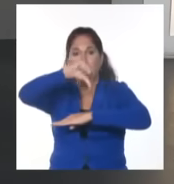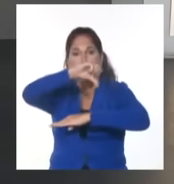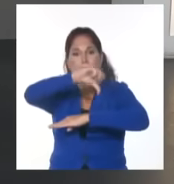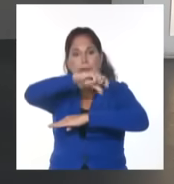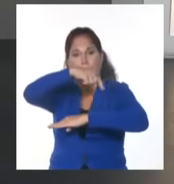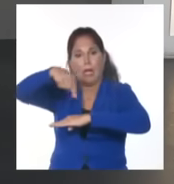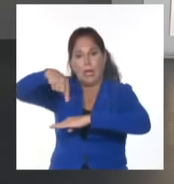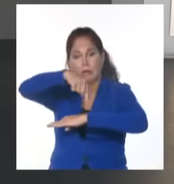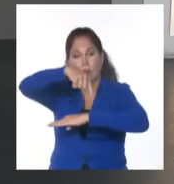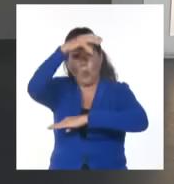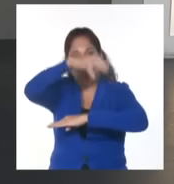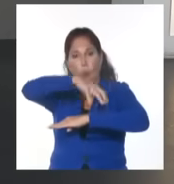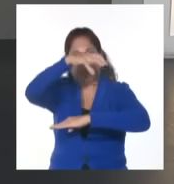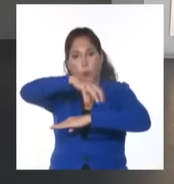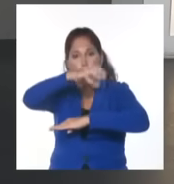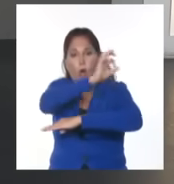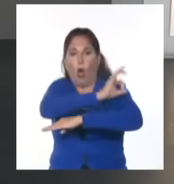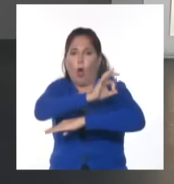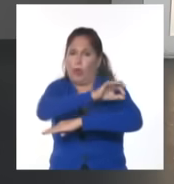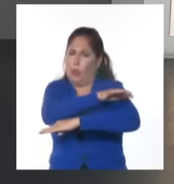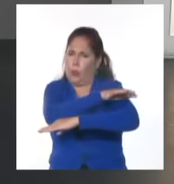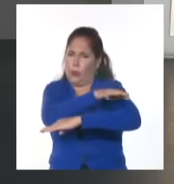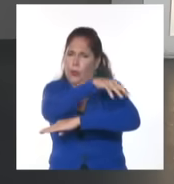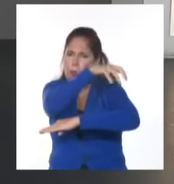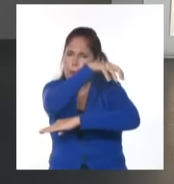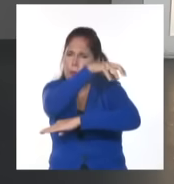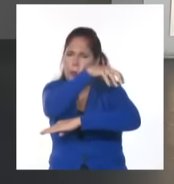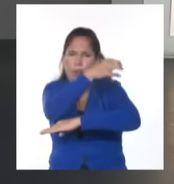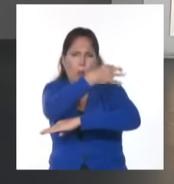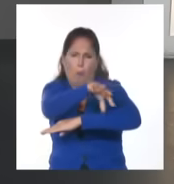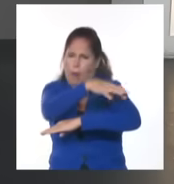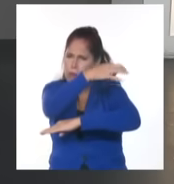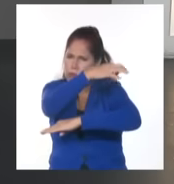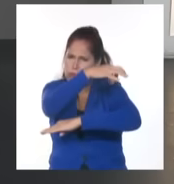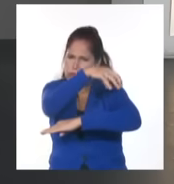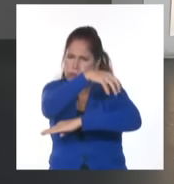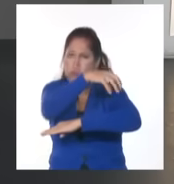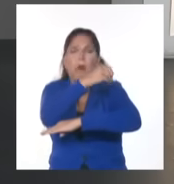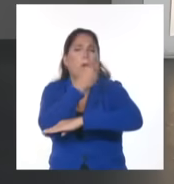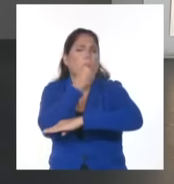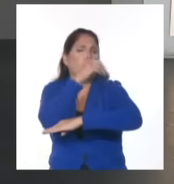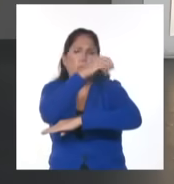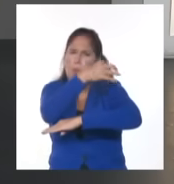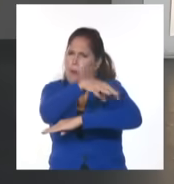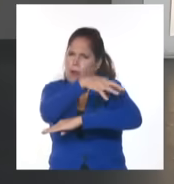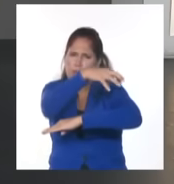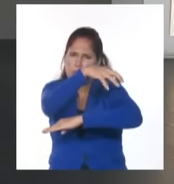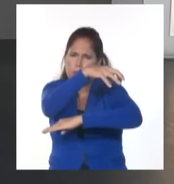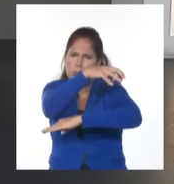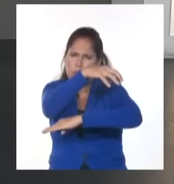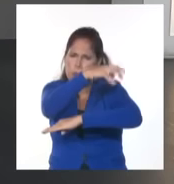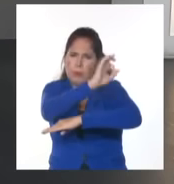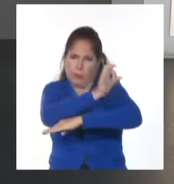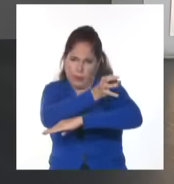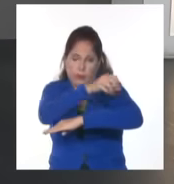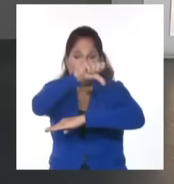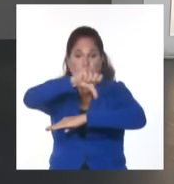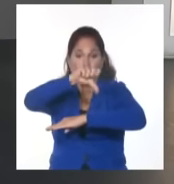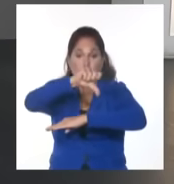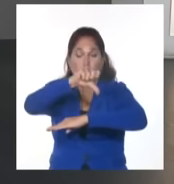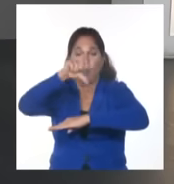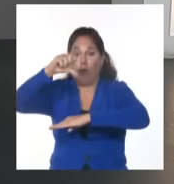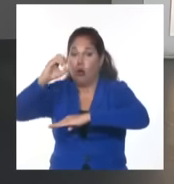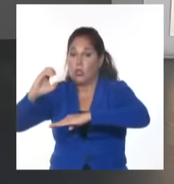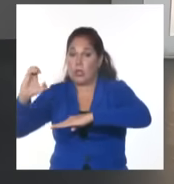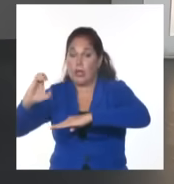y solamente la parte oriental estará con unas lluvias más normales, aunque algún chubasco puede haber también, sobre todo en zonas de la costa norte. En la